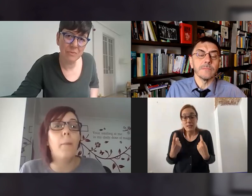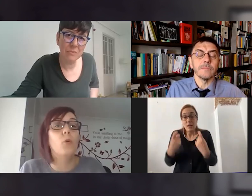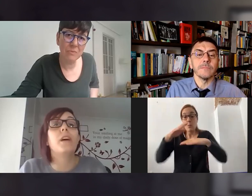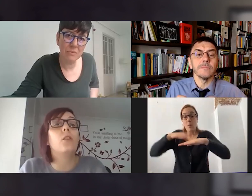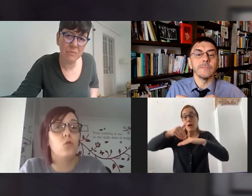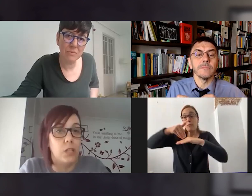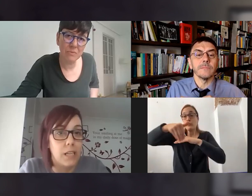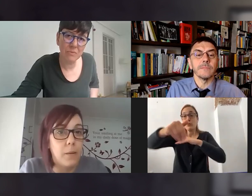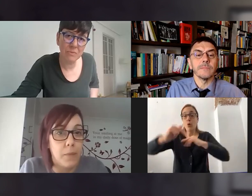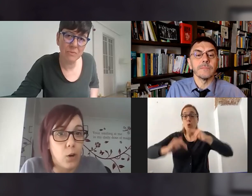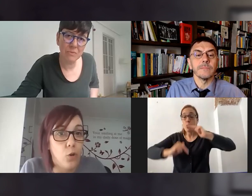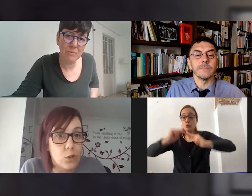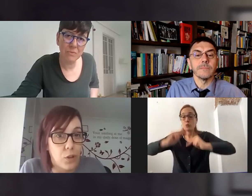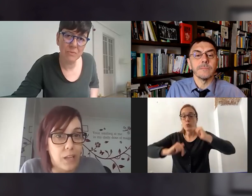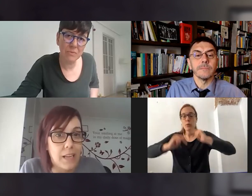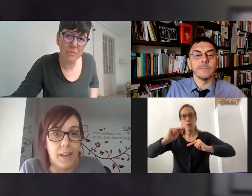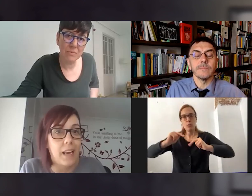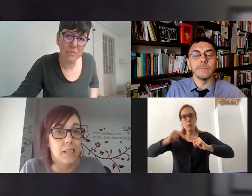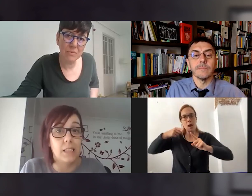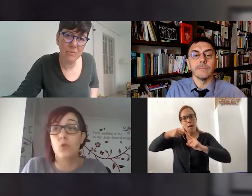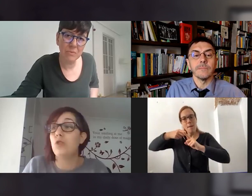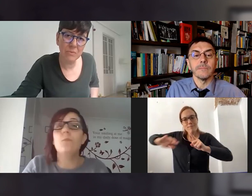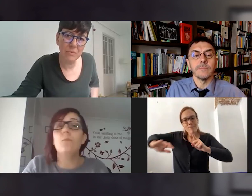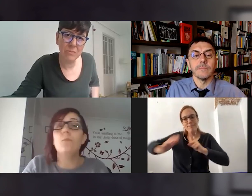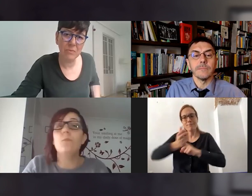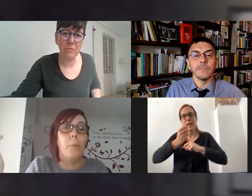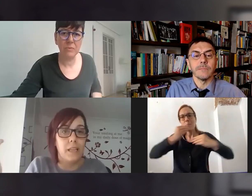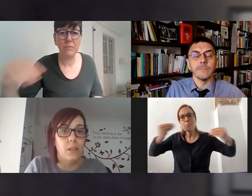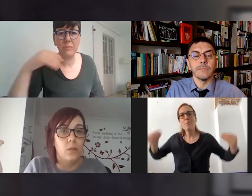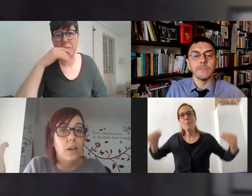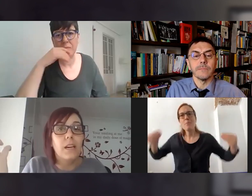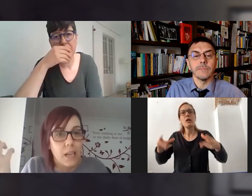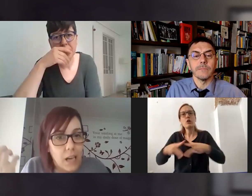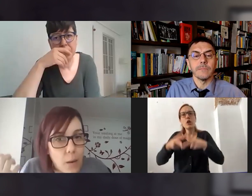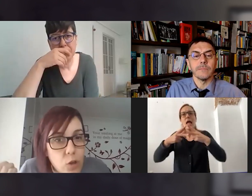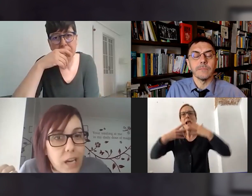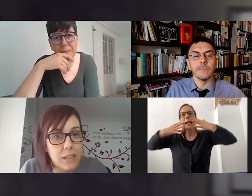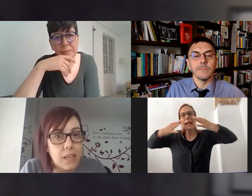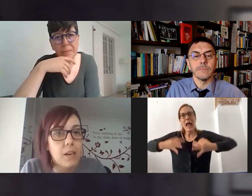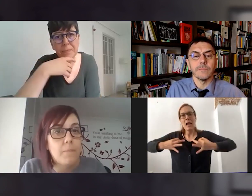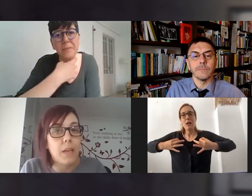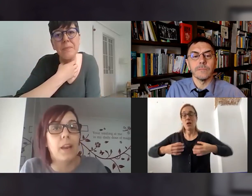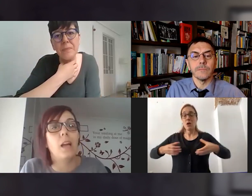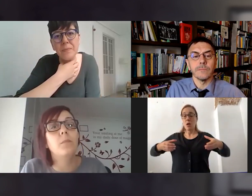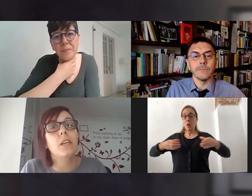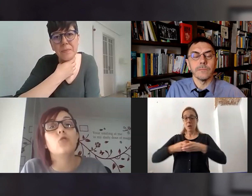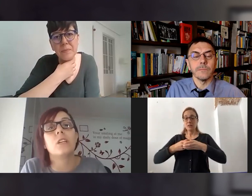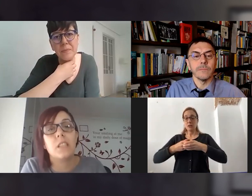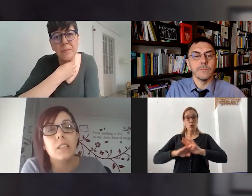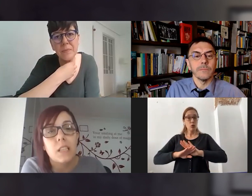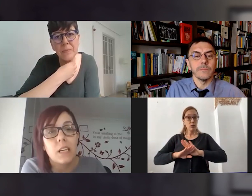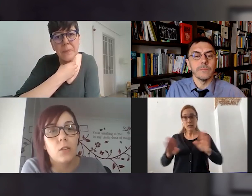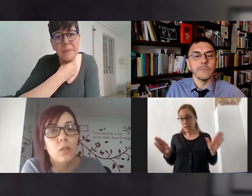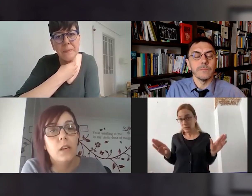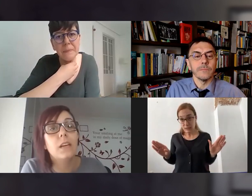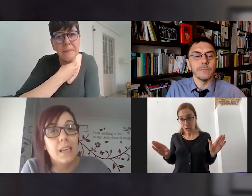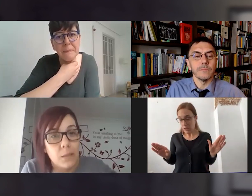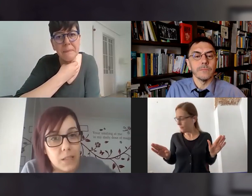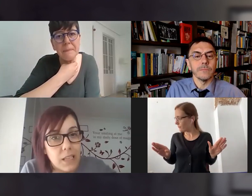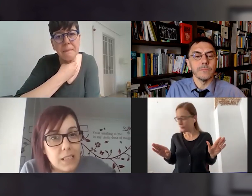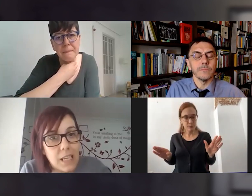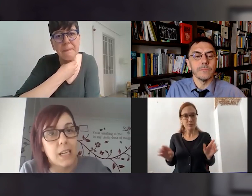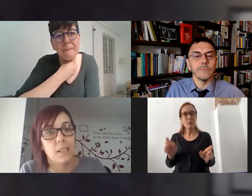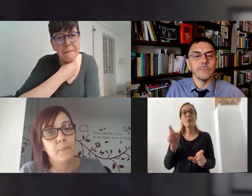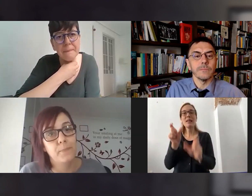de cara a poder conseguir mejoras sociales reales, que no seamos solo un partido, que tengamos gente que realmente nos esté exigiendo que